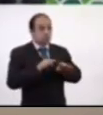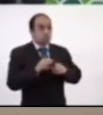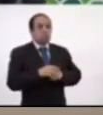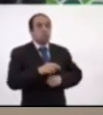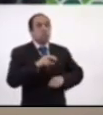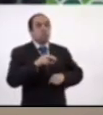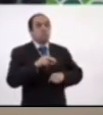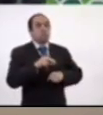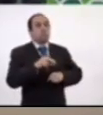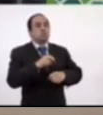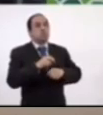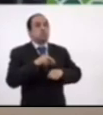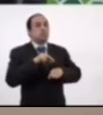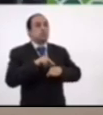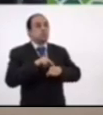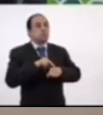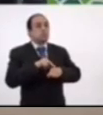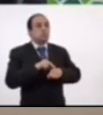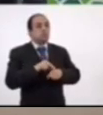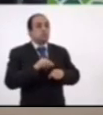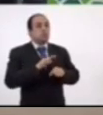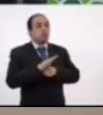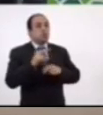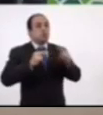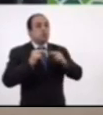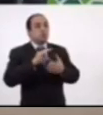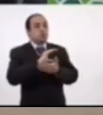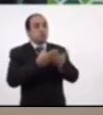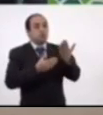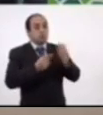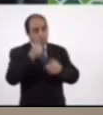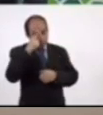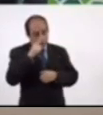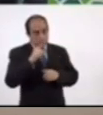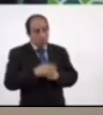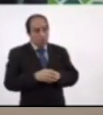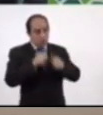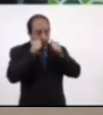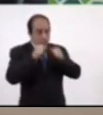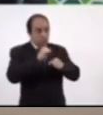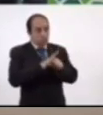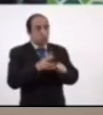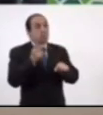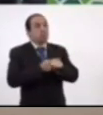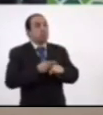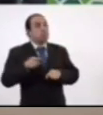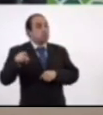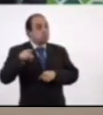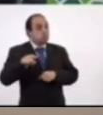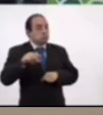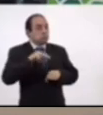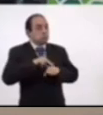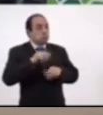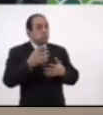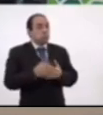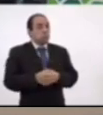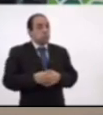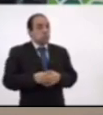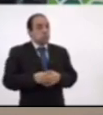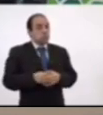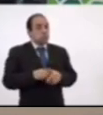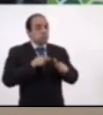médico y de qué rango se contrató para la atención COVID? ¿Y qué va a pasar con ellos? ¿Se les